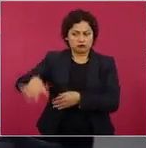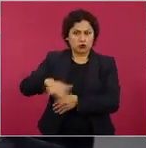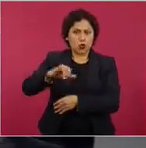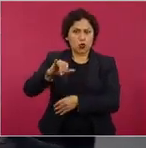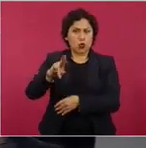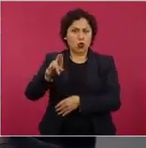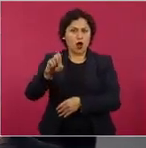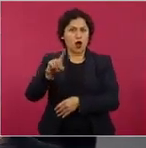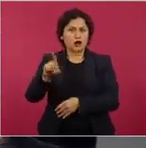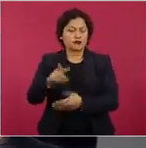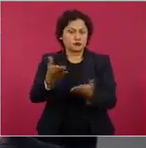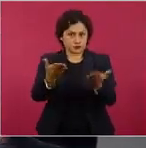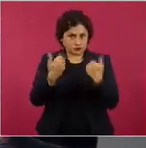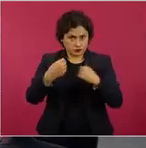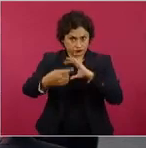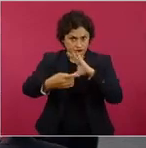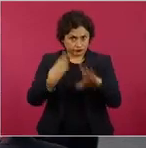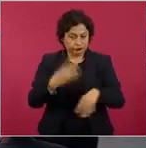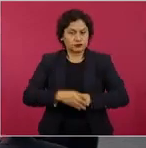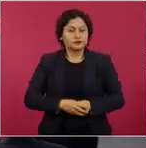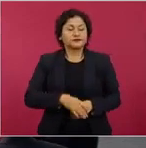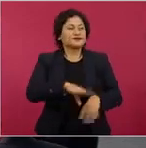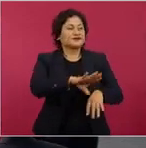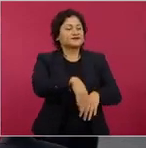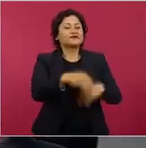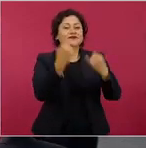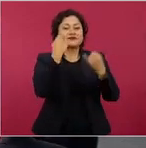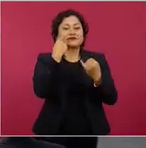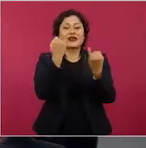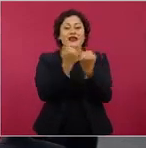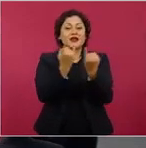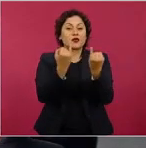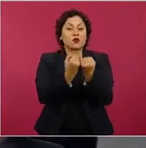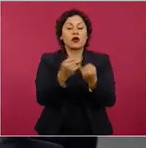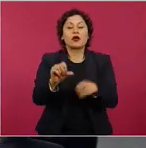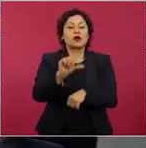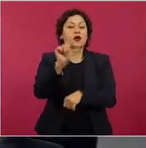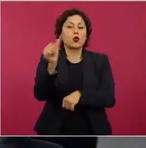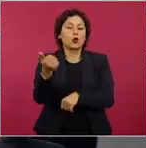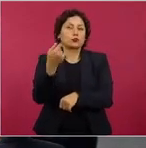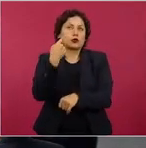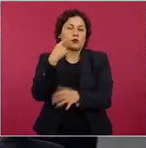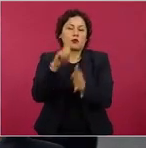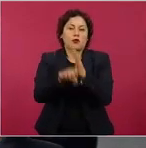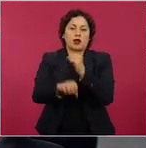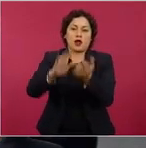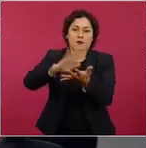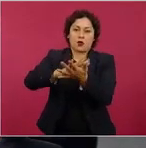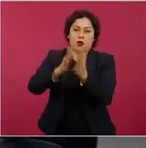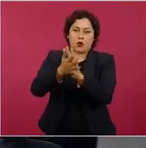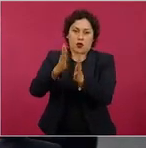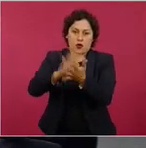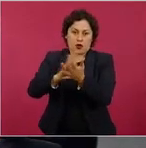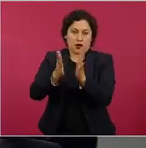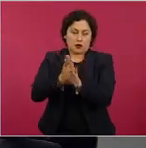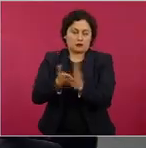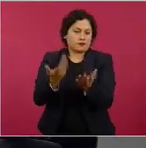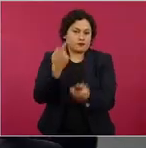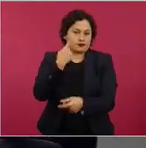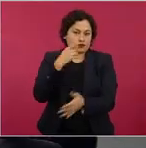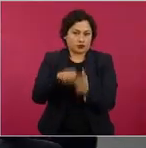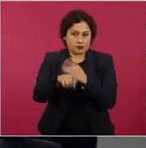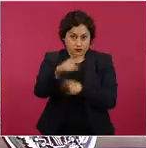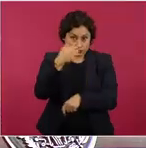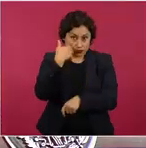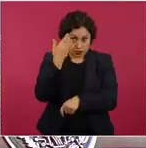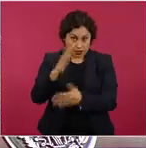Es lo mismo que han hecho con otros productos, señor presidente, hasta con la tortilla. Si quieren buscar una cara, pues yo encontré en la